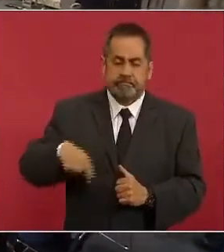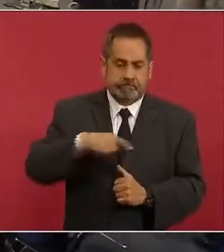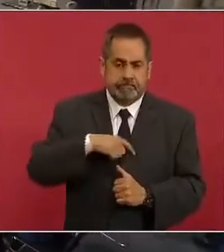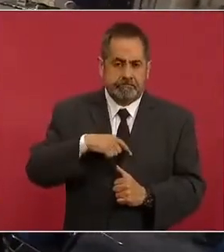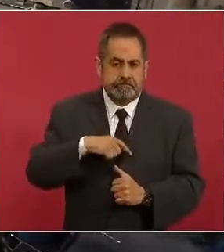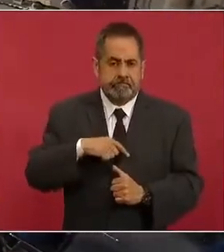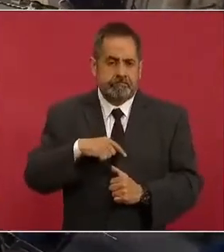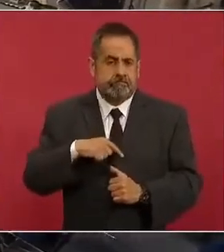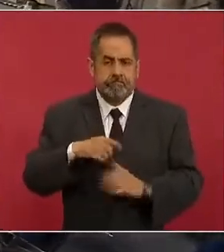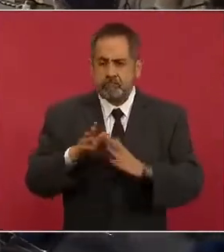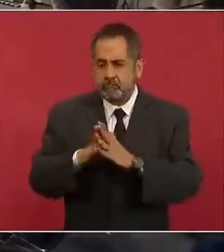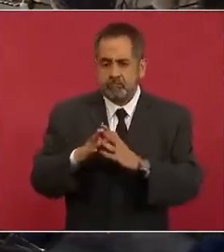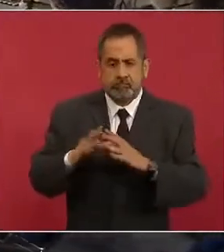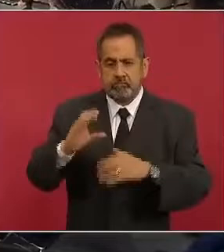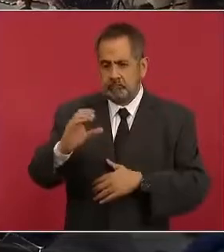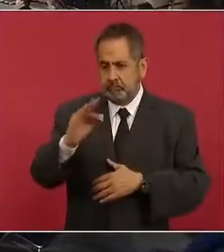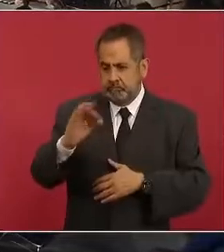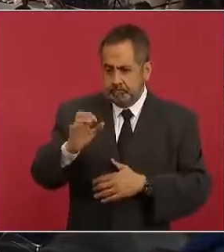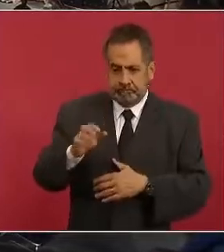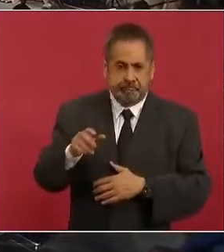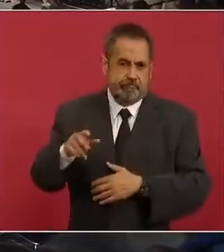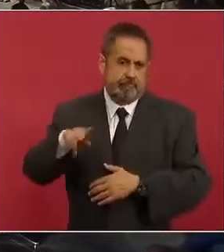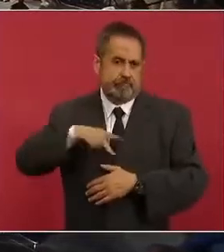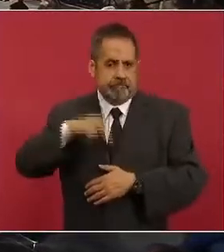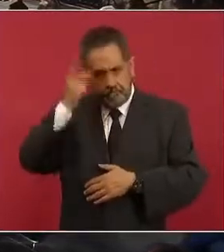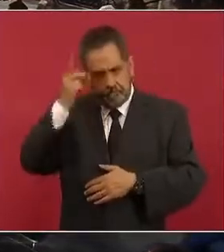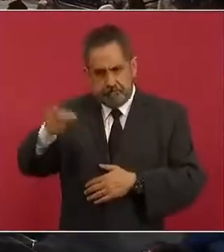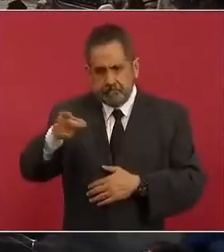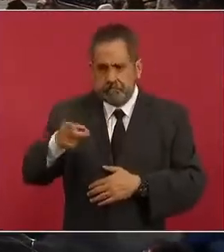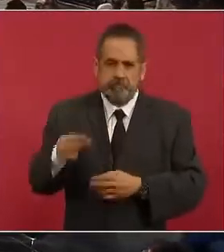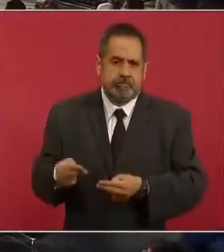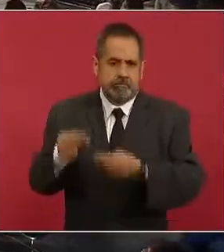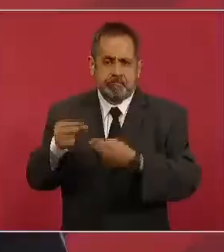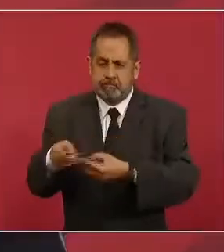participación en el sector,